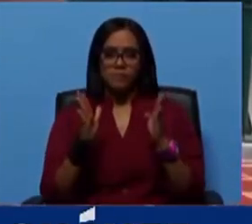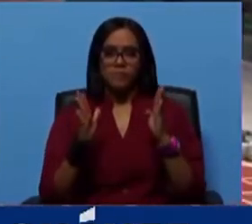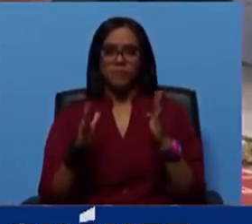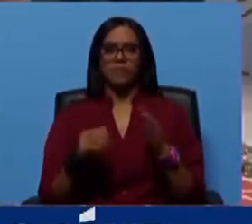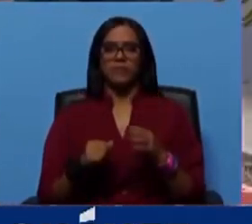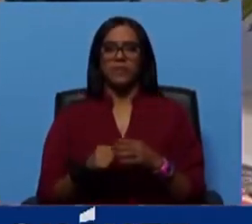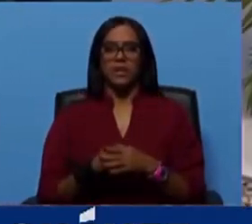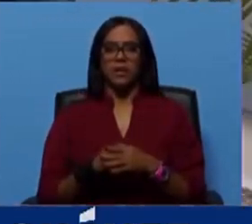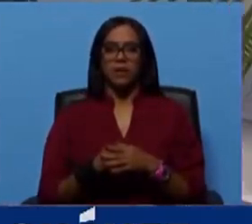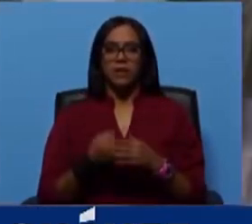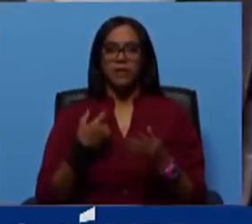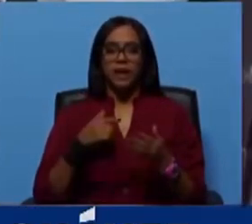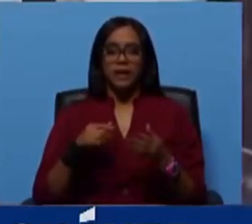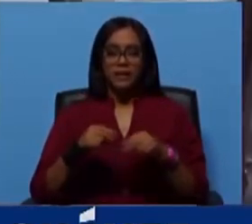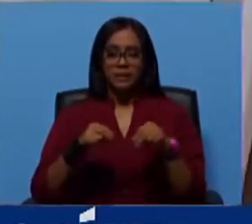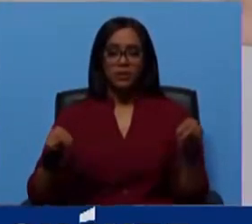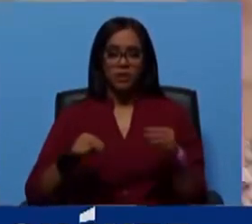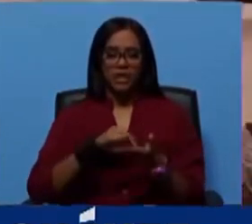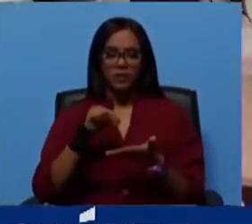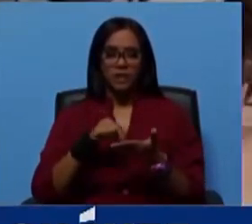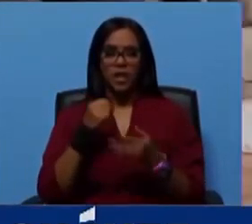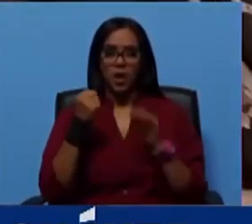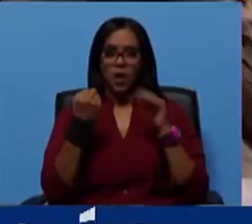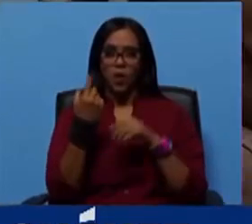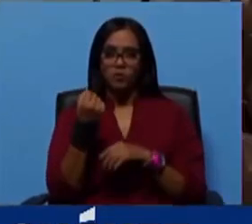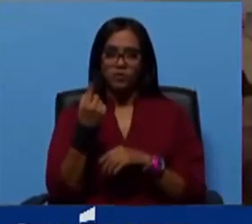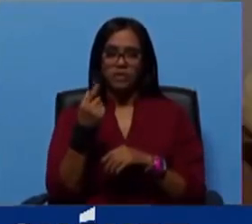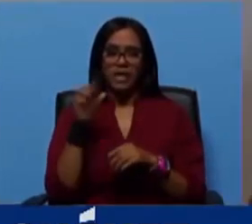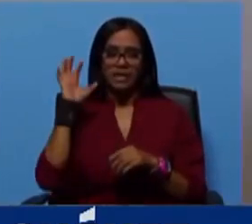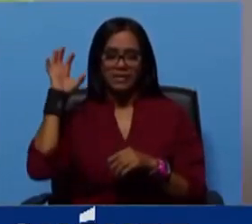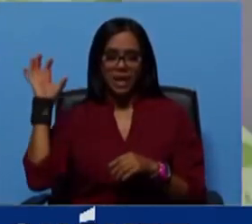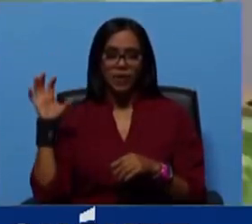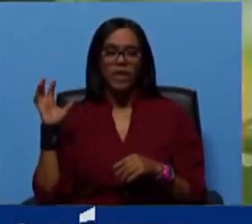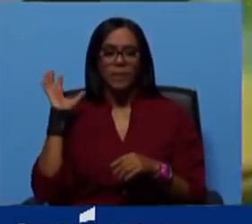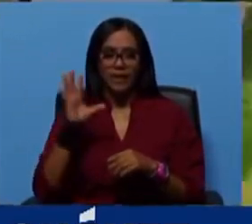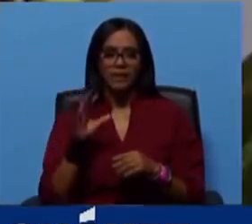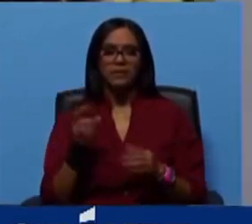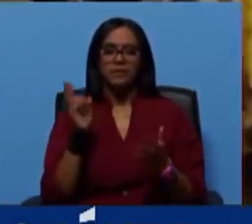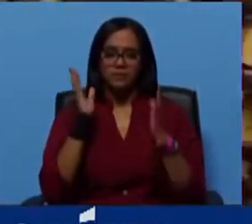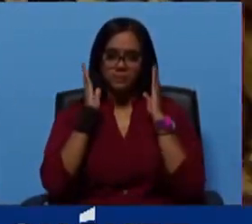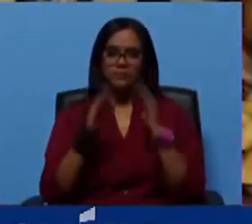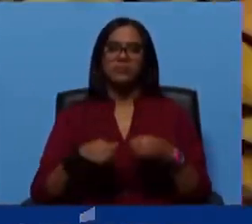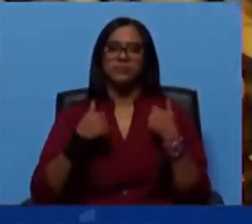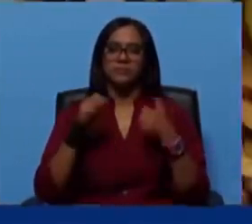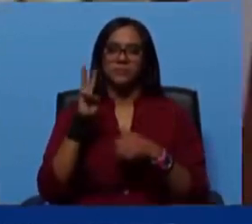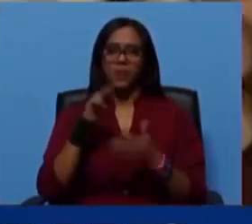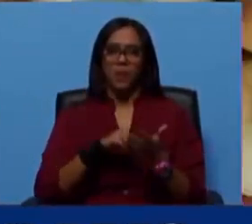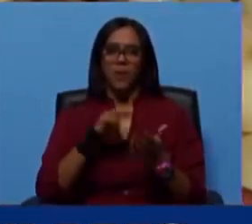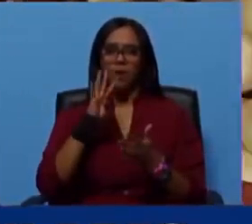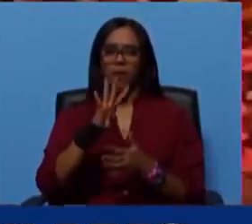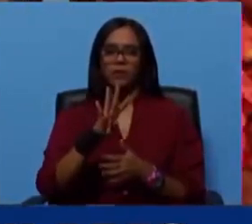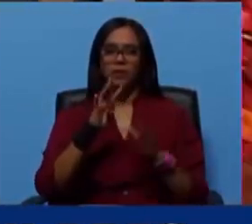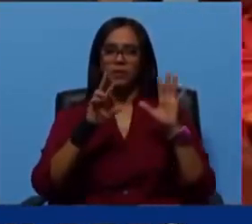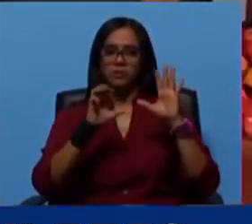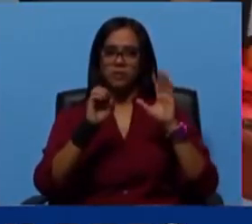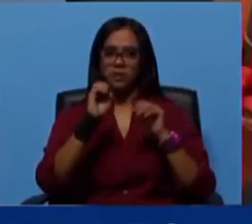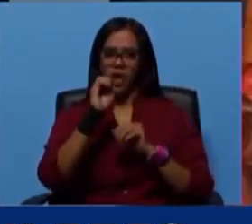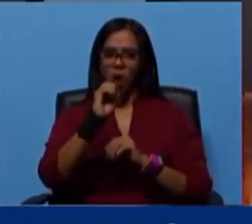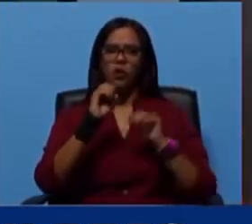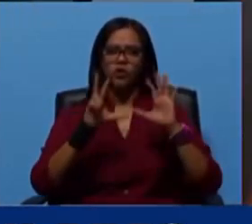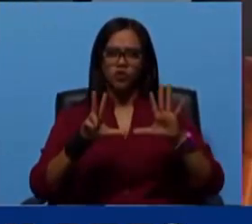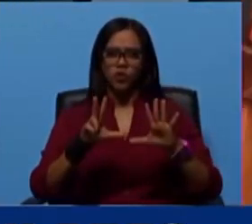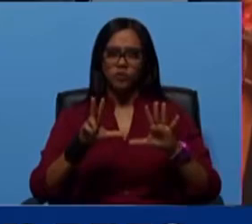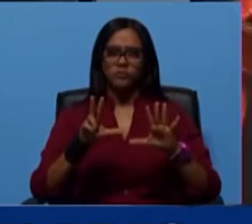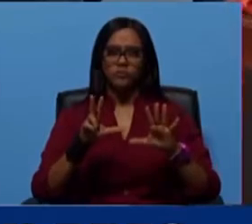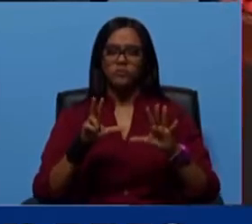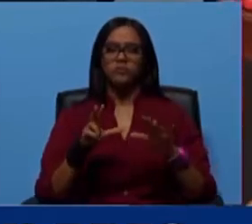va del territorio nacional, en 11 estados del país tenemos presencia, ya se han atendido más de 2.408 bodegas. Y